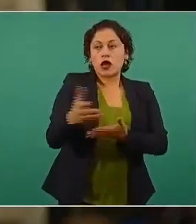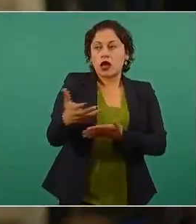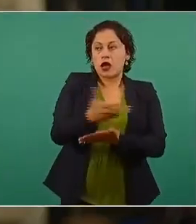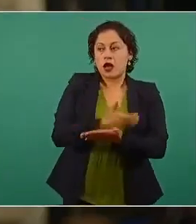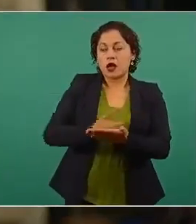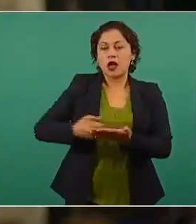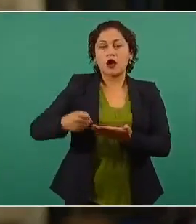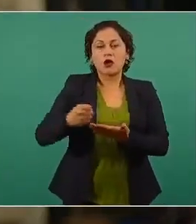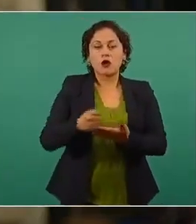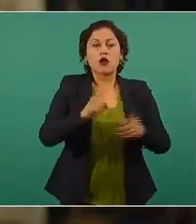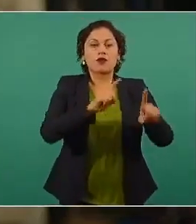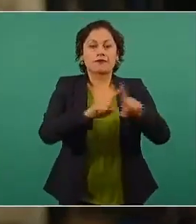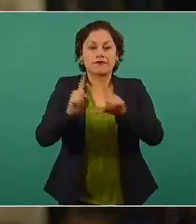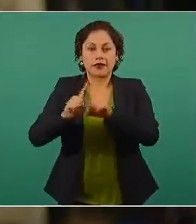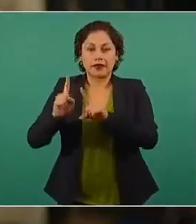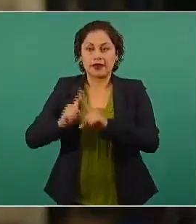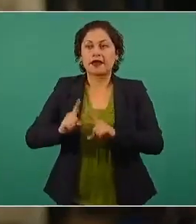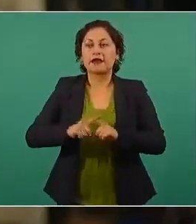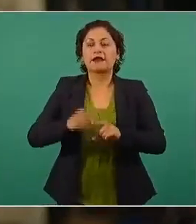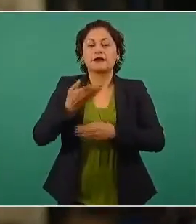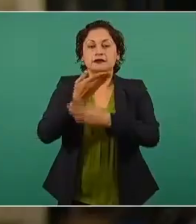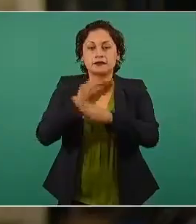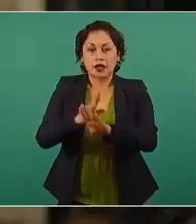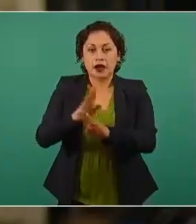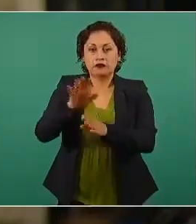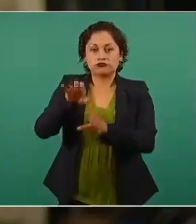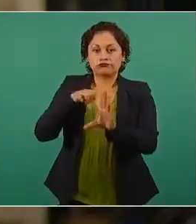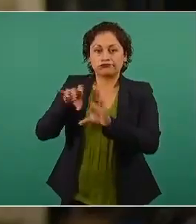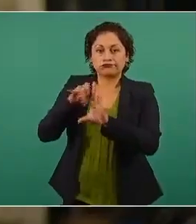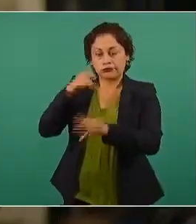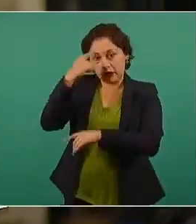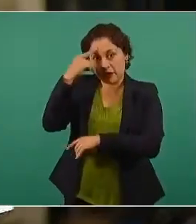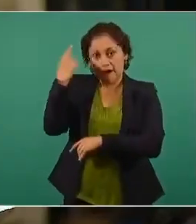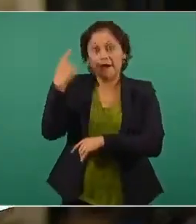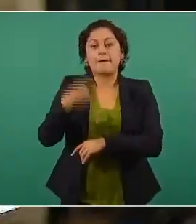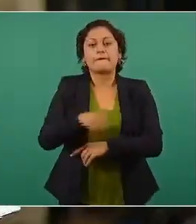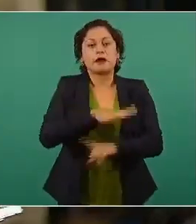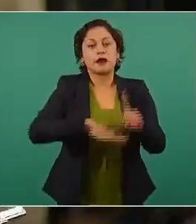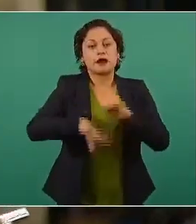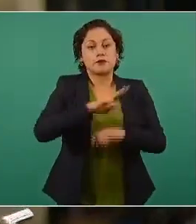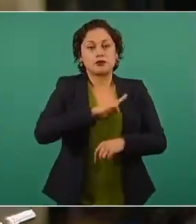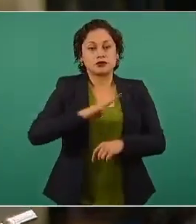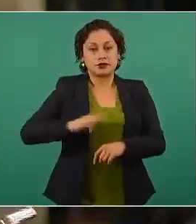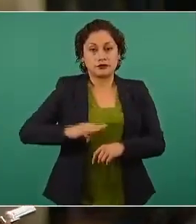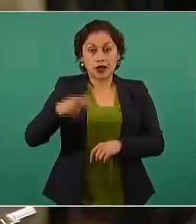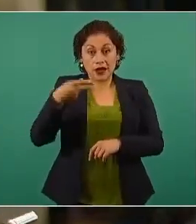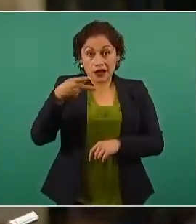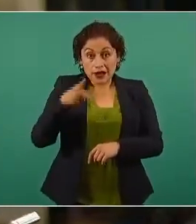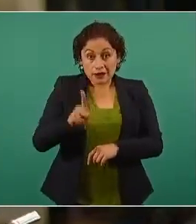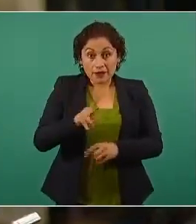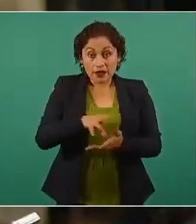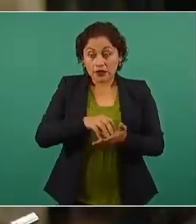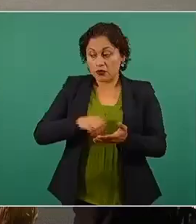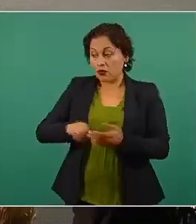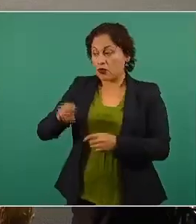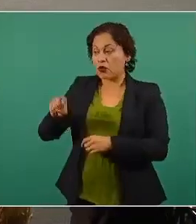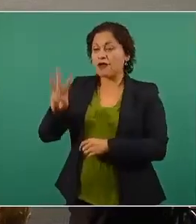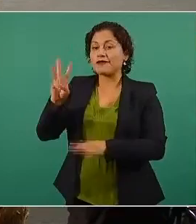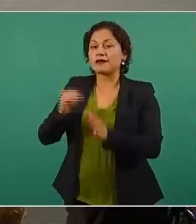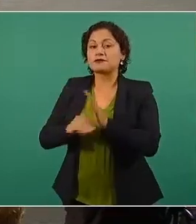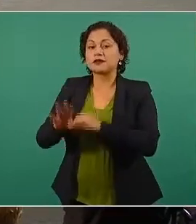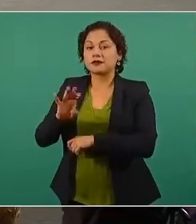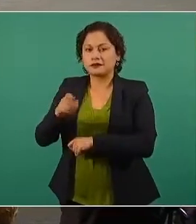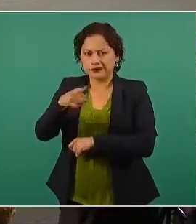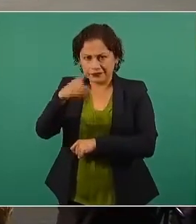municipal, pero en casos como llama mucho la atención, solamente cobró 3,500. Imagínense, le pagaron 2 millones y